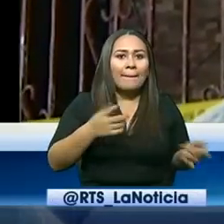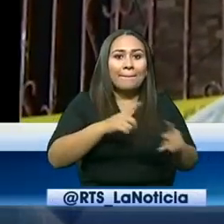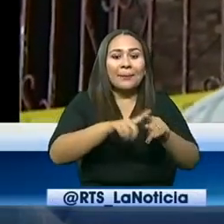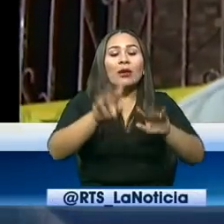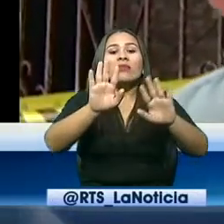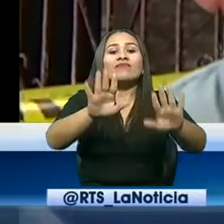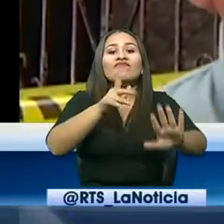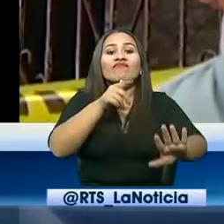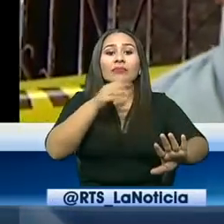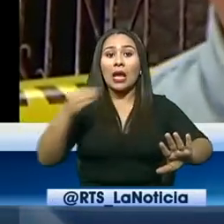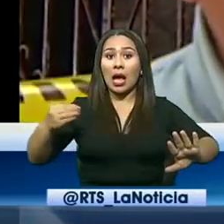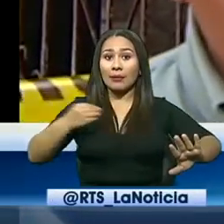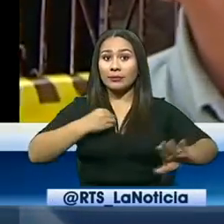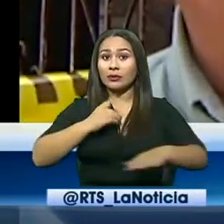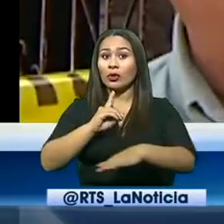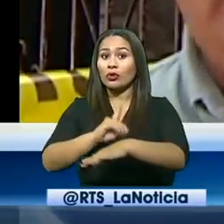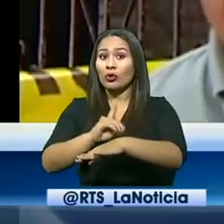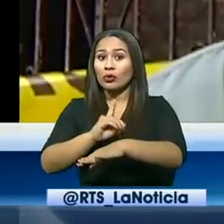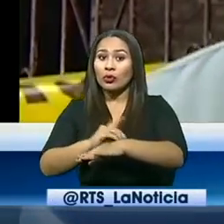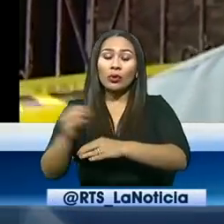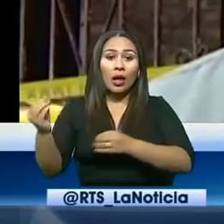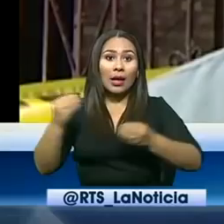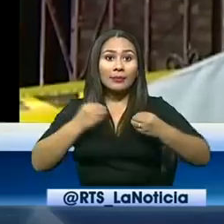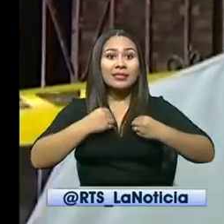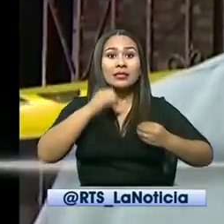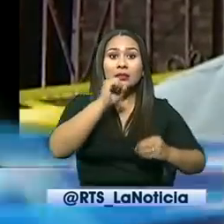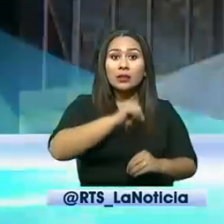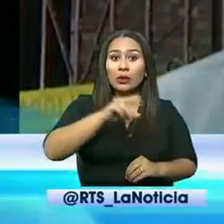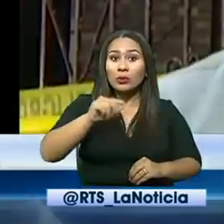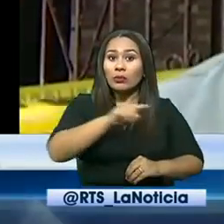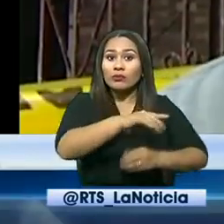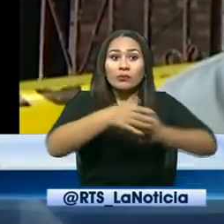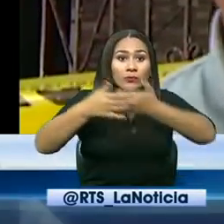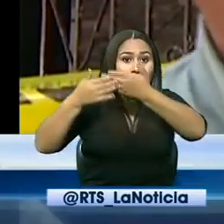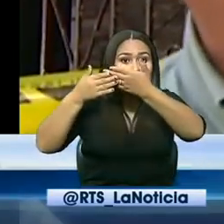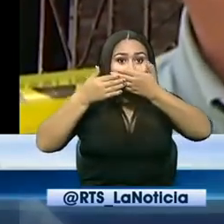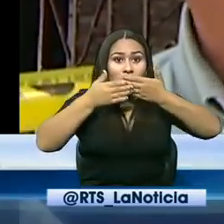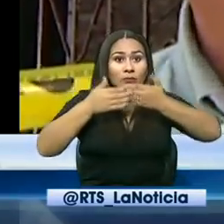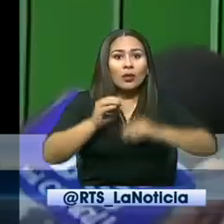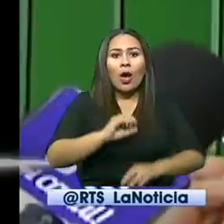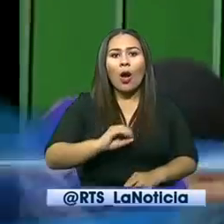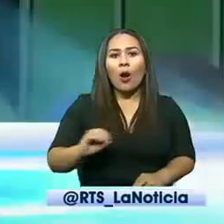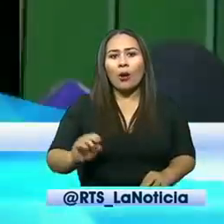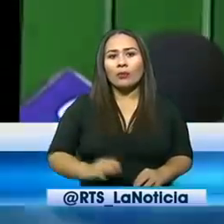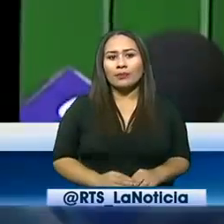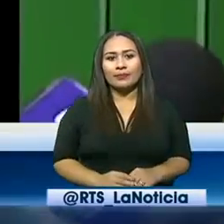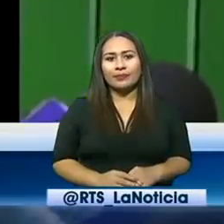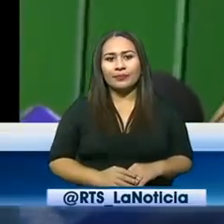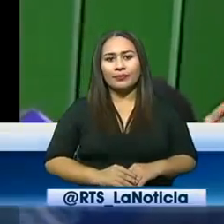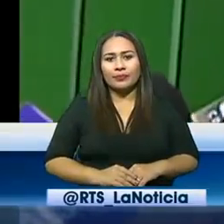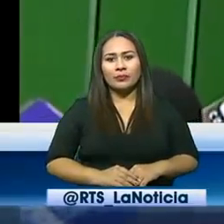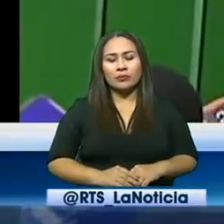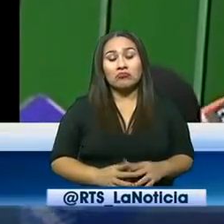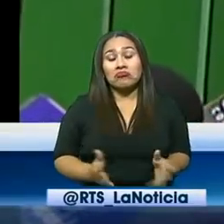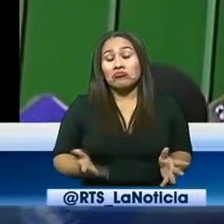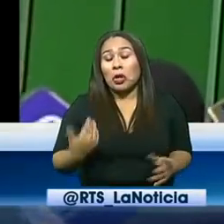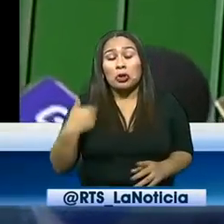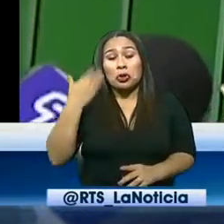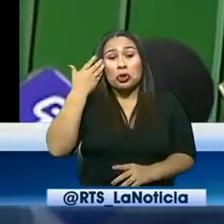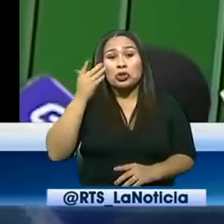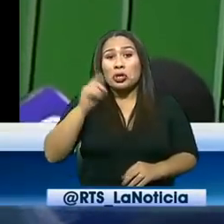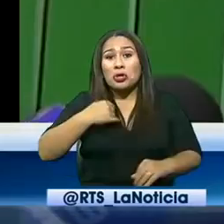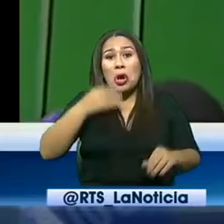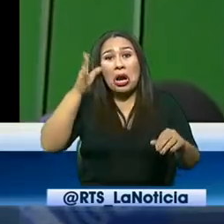que manifestar lo contrario, si es verdad, si consumió la sobredosis o la fue asfixiado. Pues eso tomaban estrago nomás, pues no sé si después